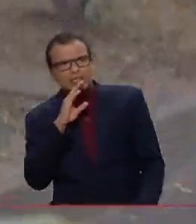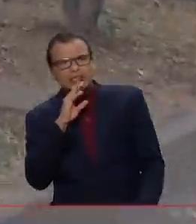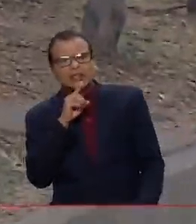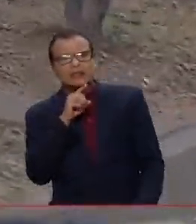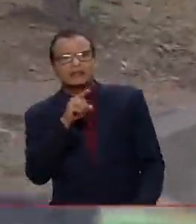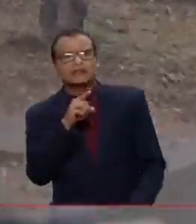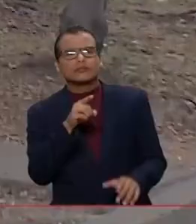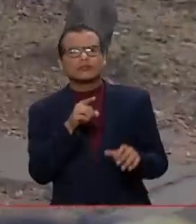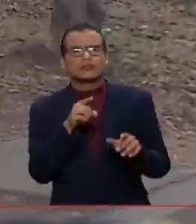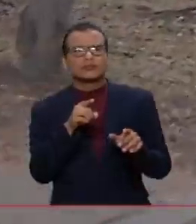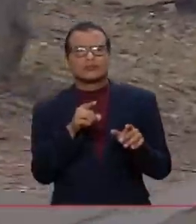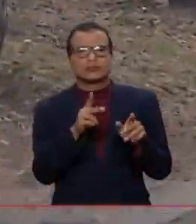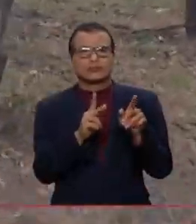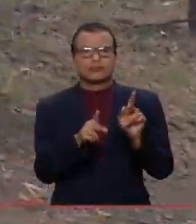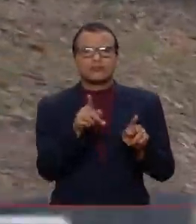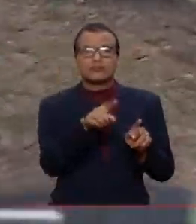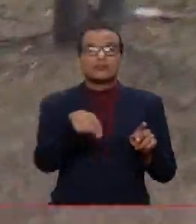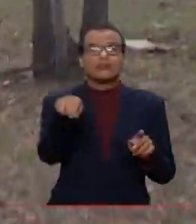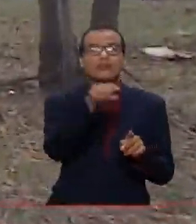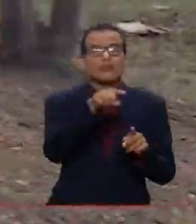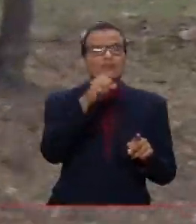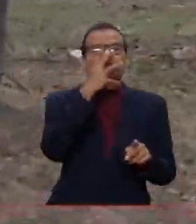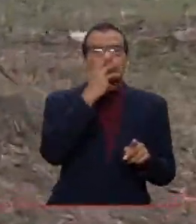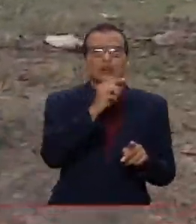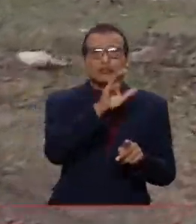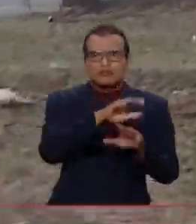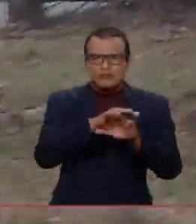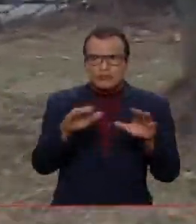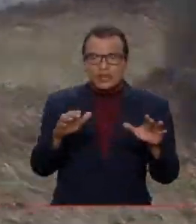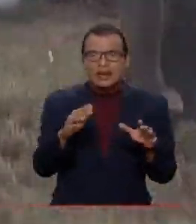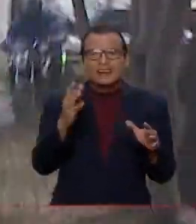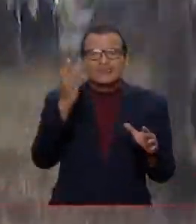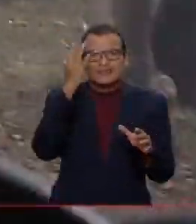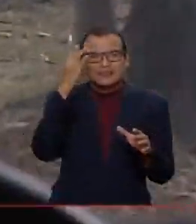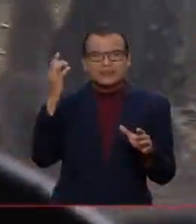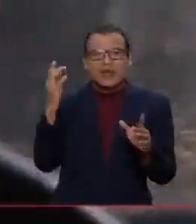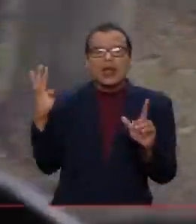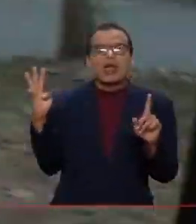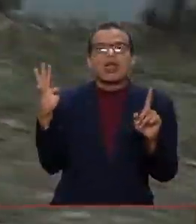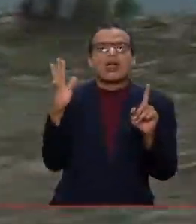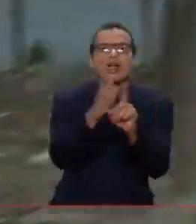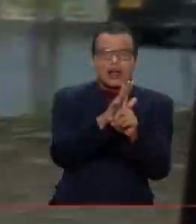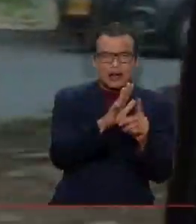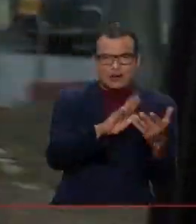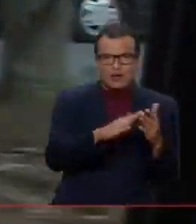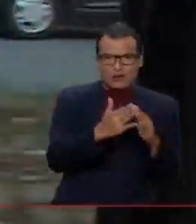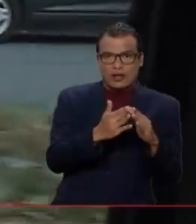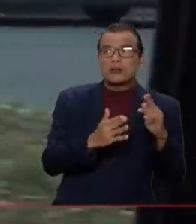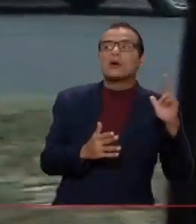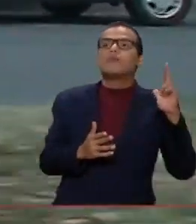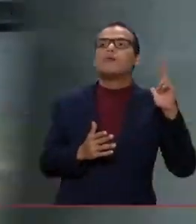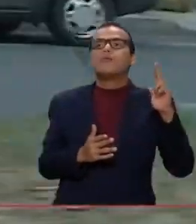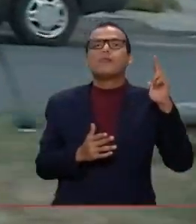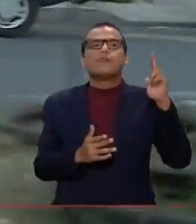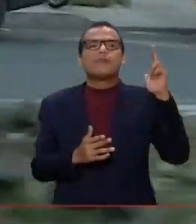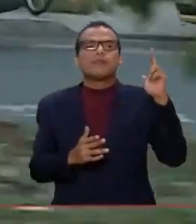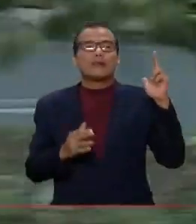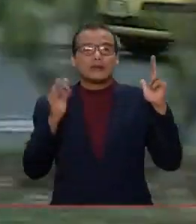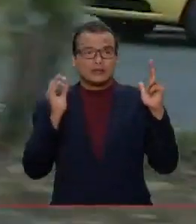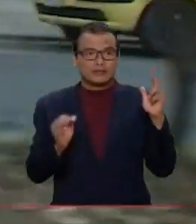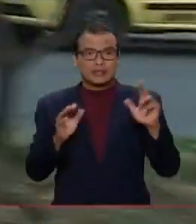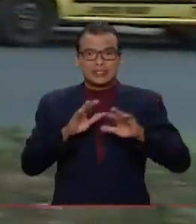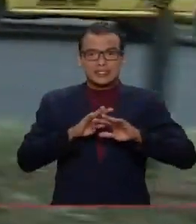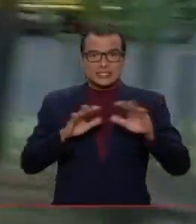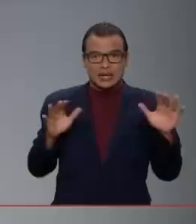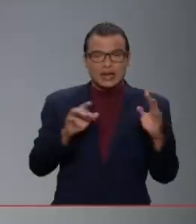supuestos delincuentes, quienes comenzaron a disparar al aire al verse acorralados. Tres de ellos lograron huir, dejando